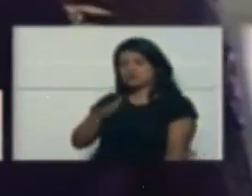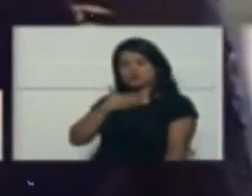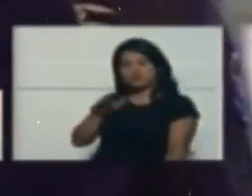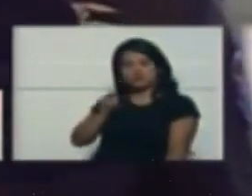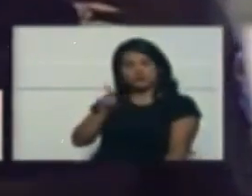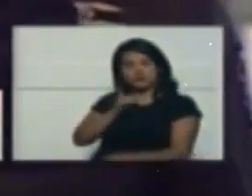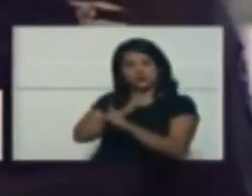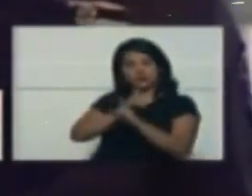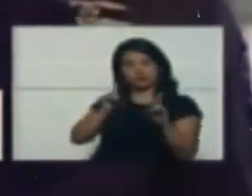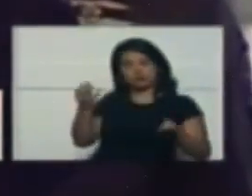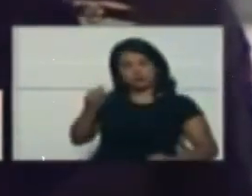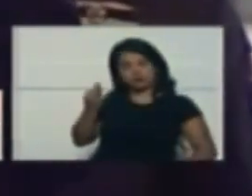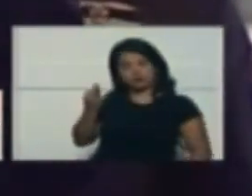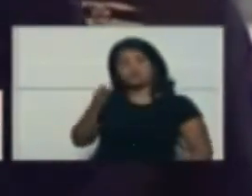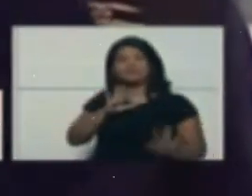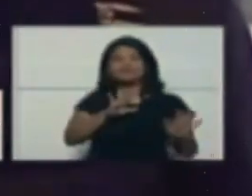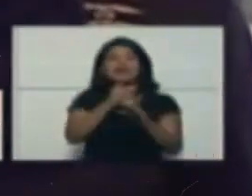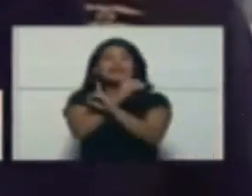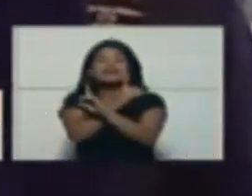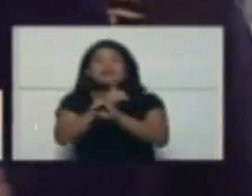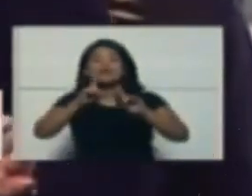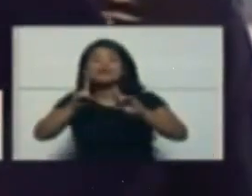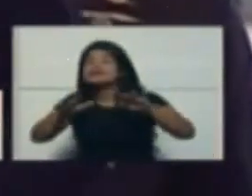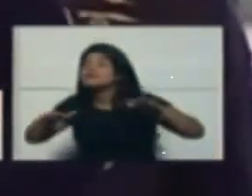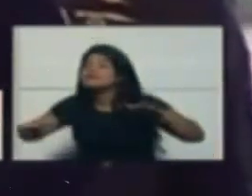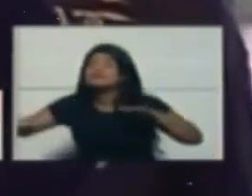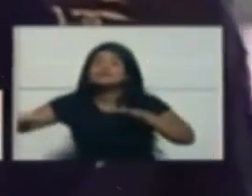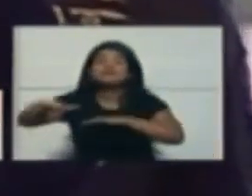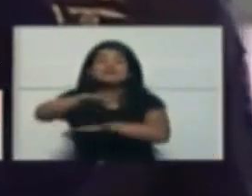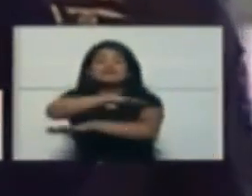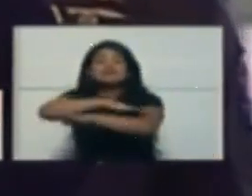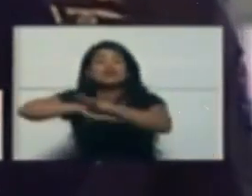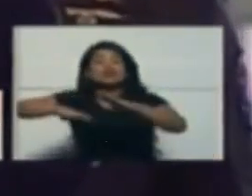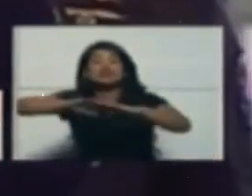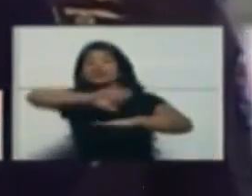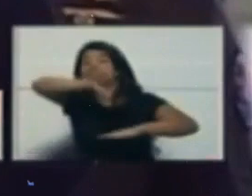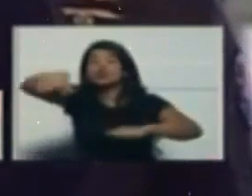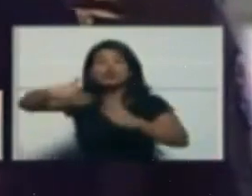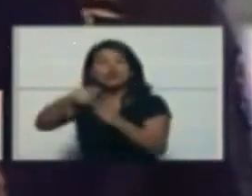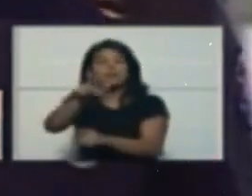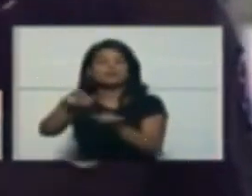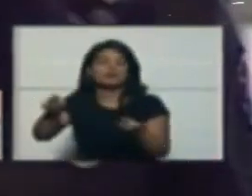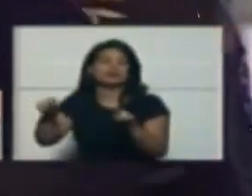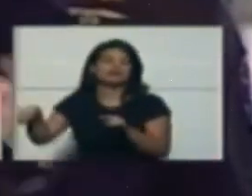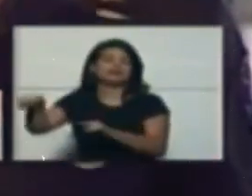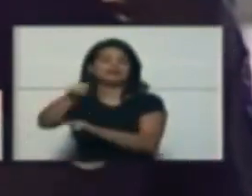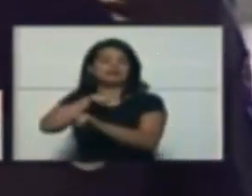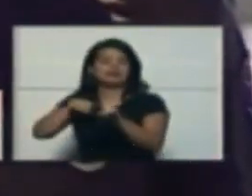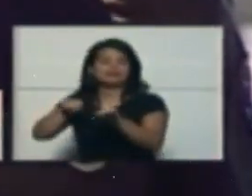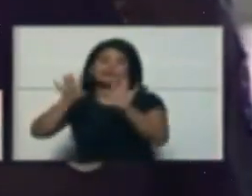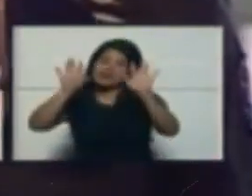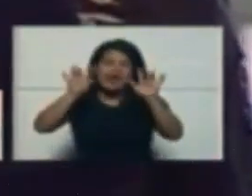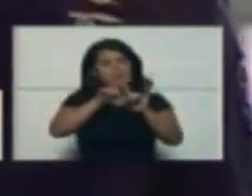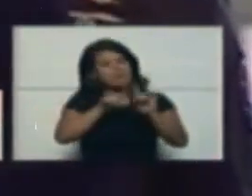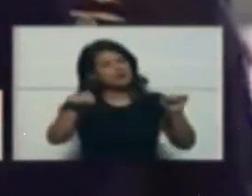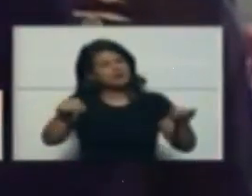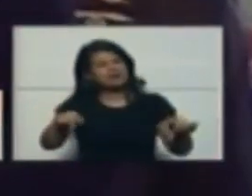la democracia del pueblo, valga la redundancia. Pero como hay tanto farsante en este